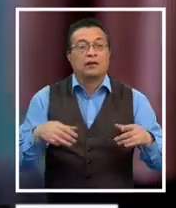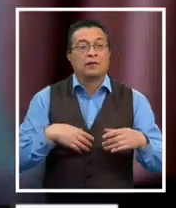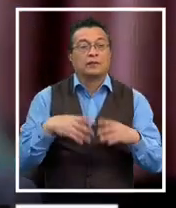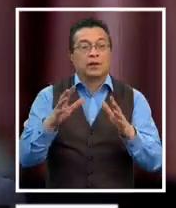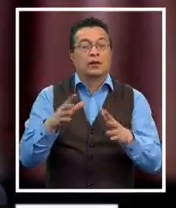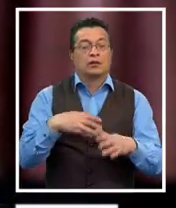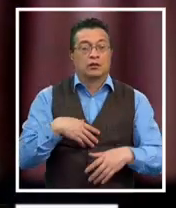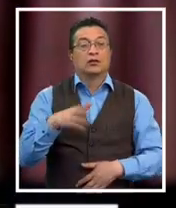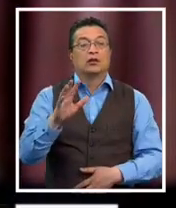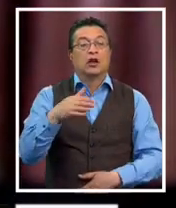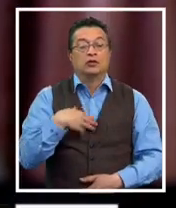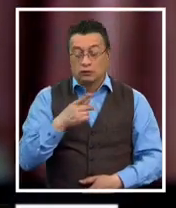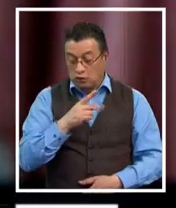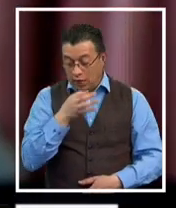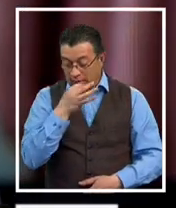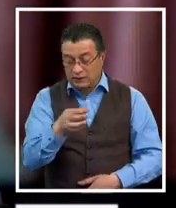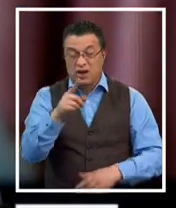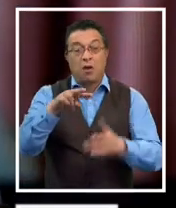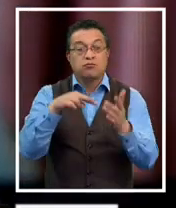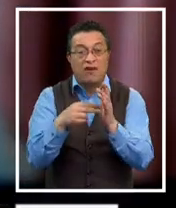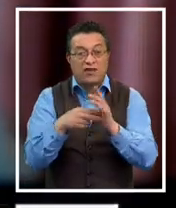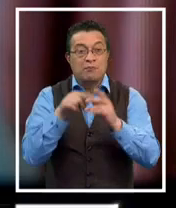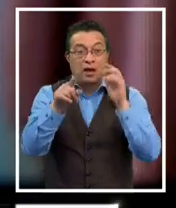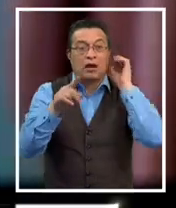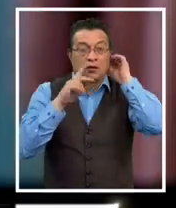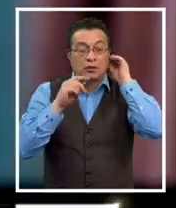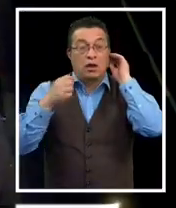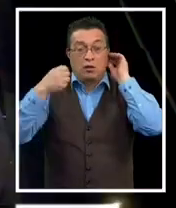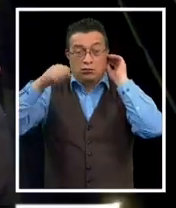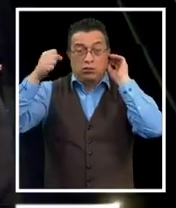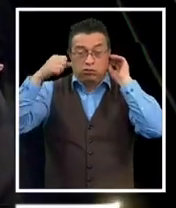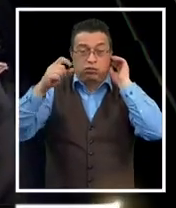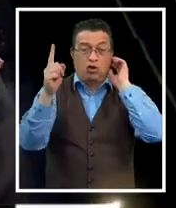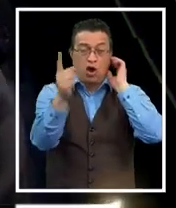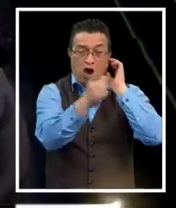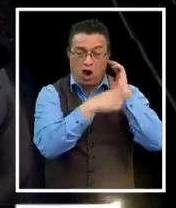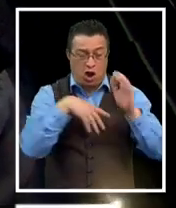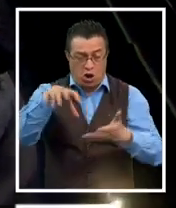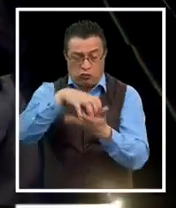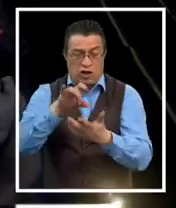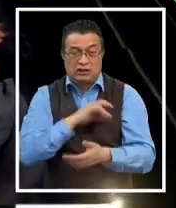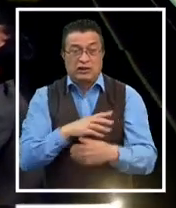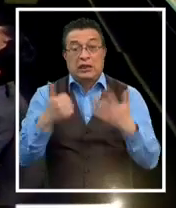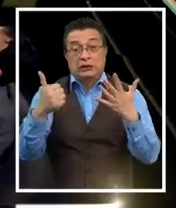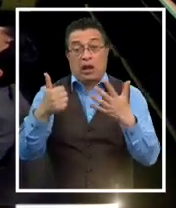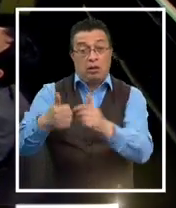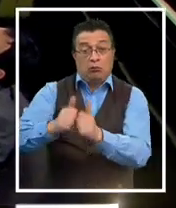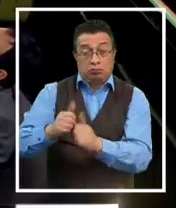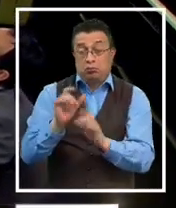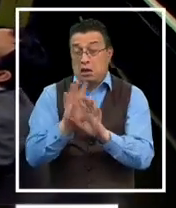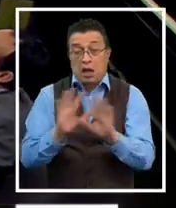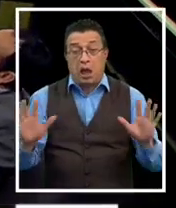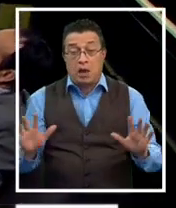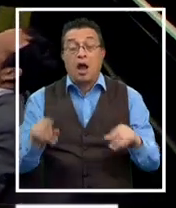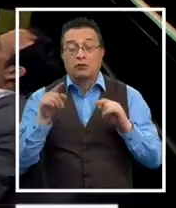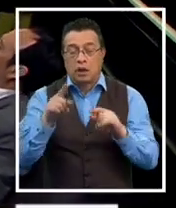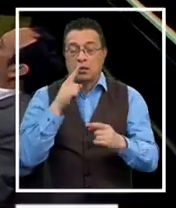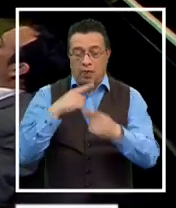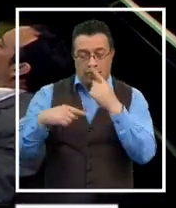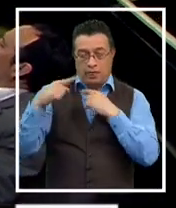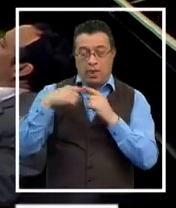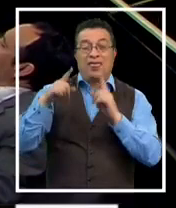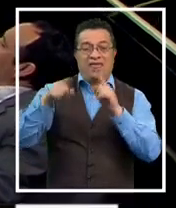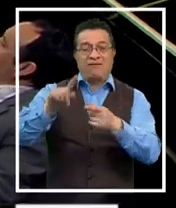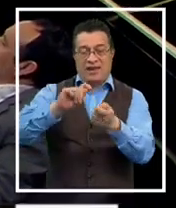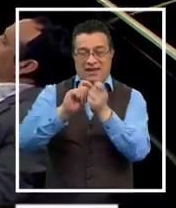dije es entonces cuando eso ocurre yo en lo mínimo que pediría y que hiciera una autocrítica en que tienen que cambiar